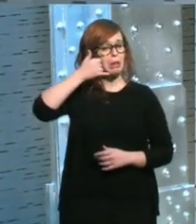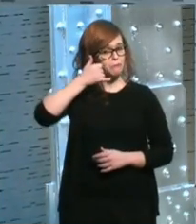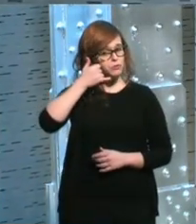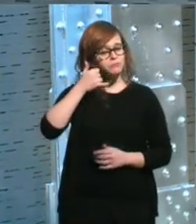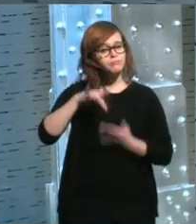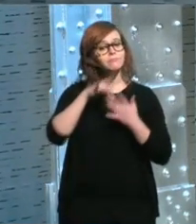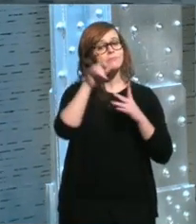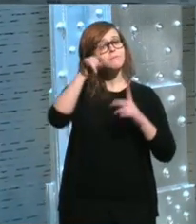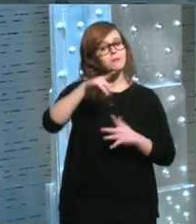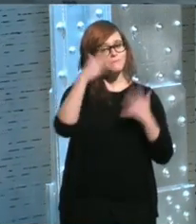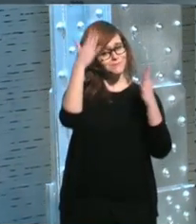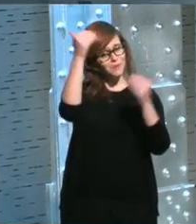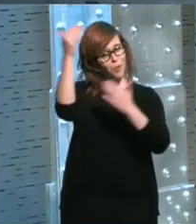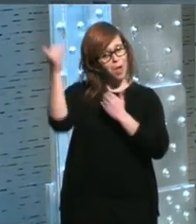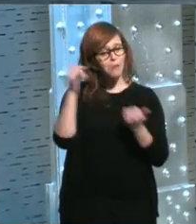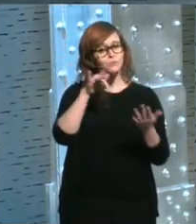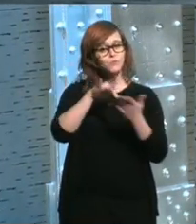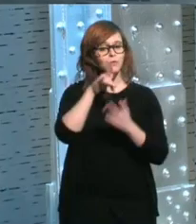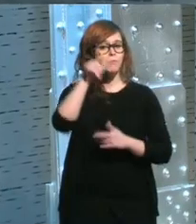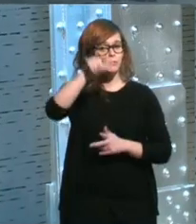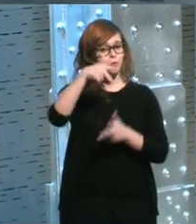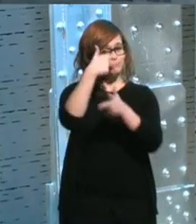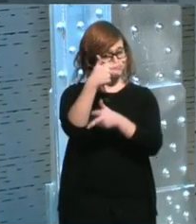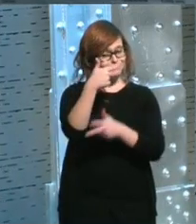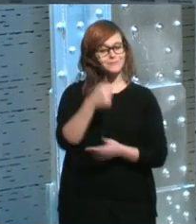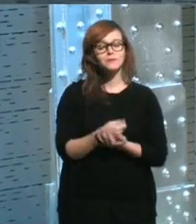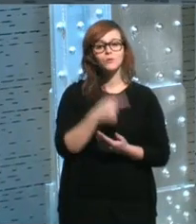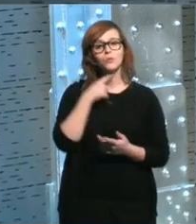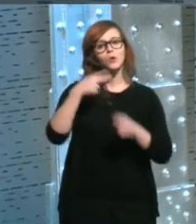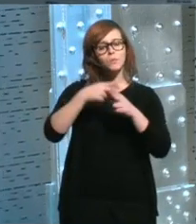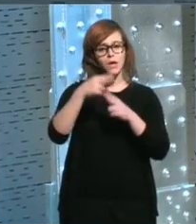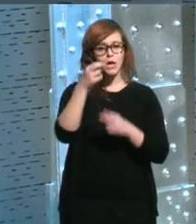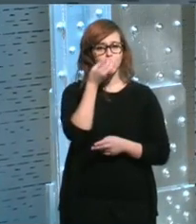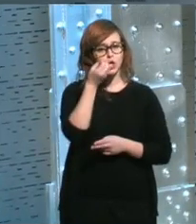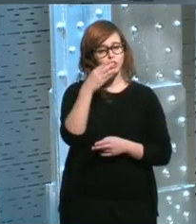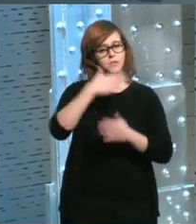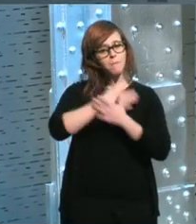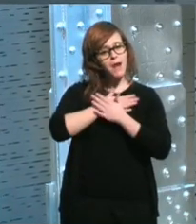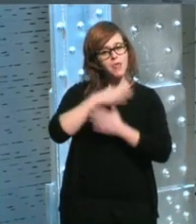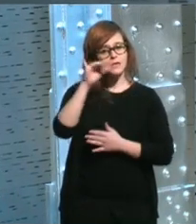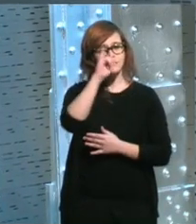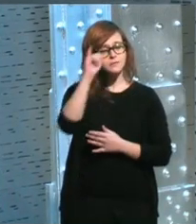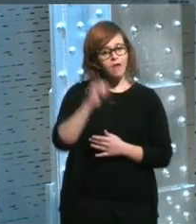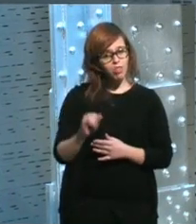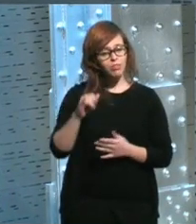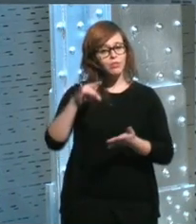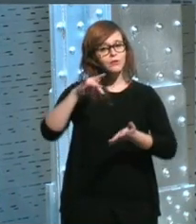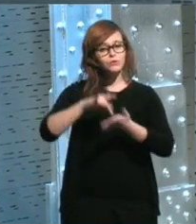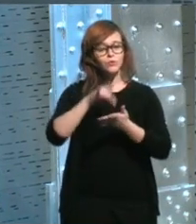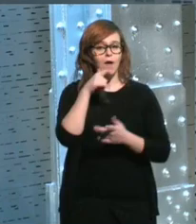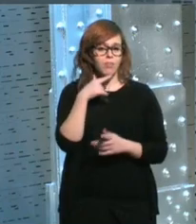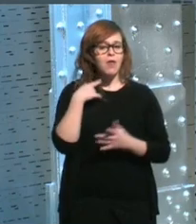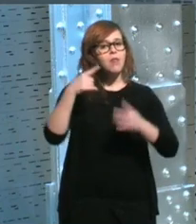a todos aquellos que nos están siguiendo a través de streaming. Mi nombre es Rosa María Sainz y soy gerente en el área de debate y conocimiento de